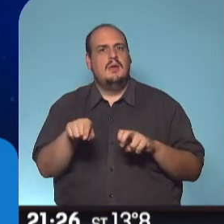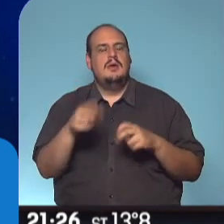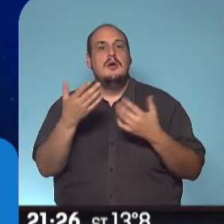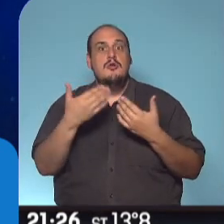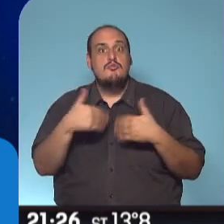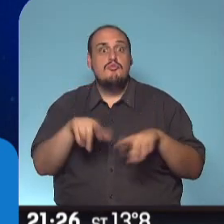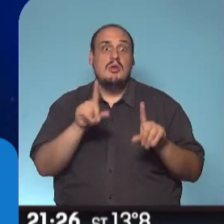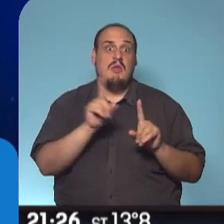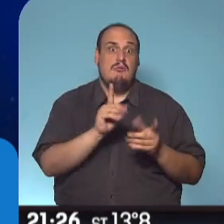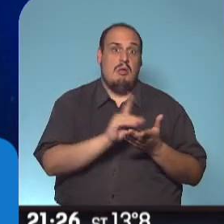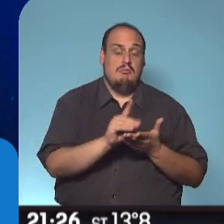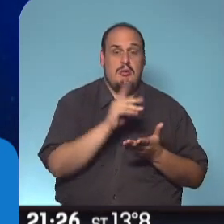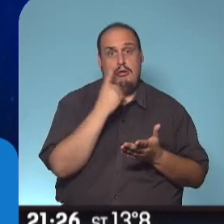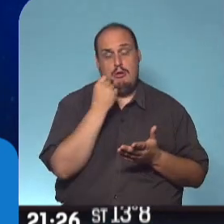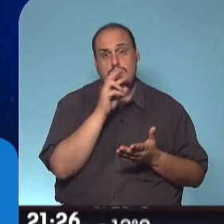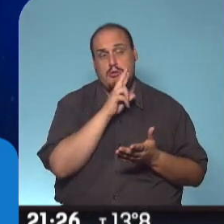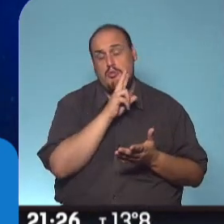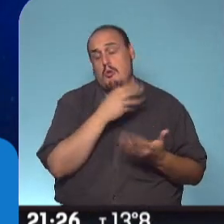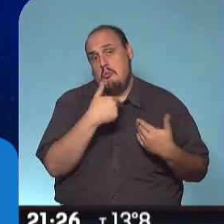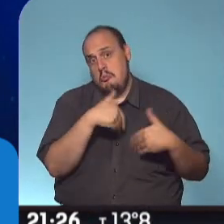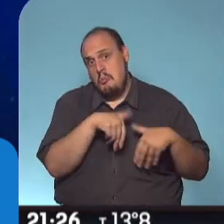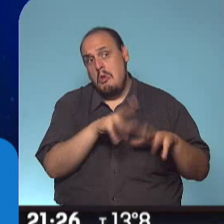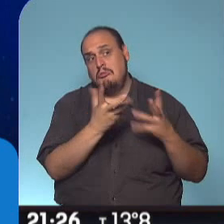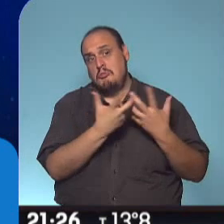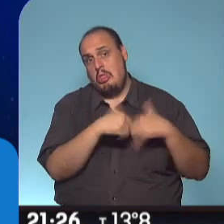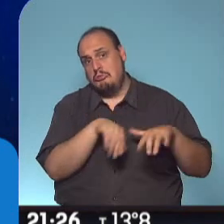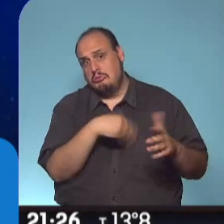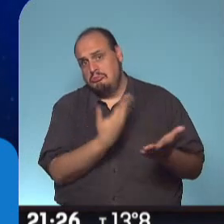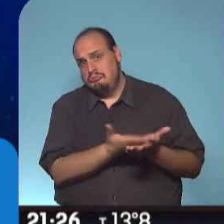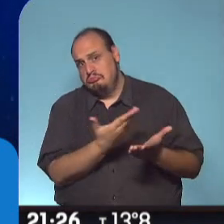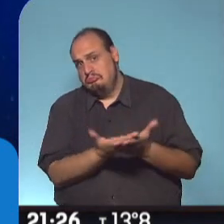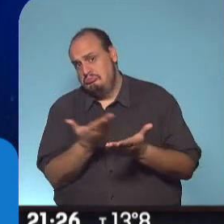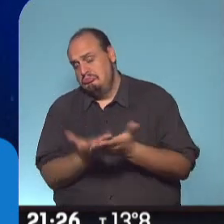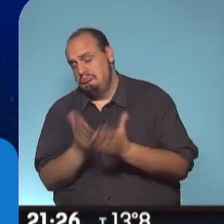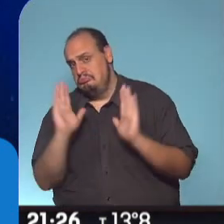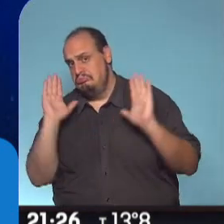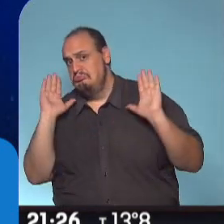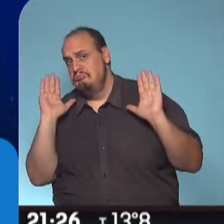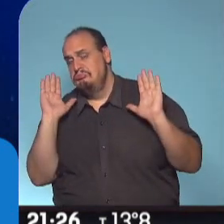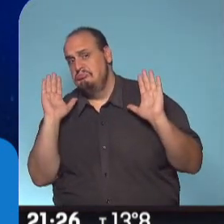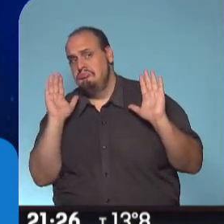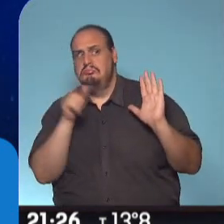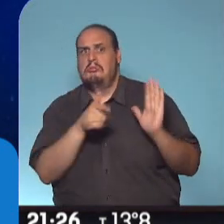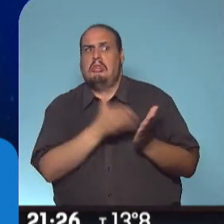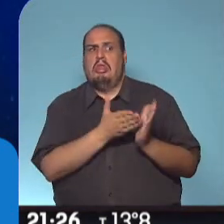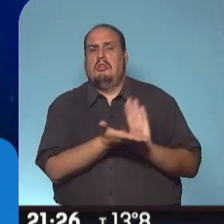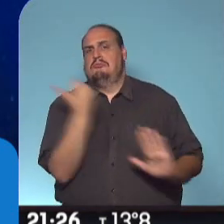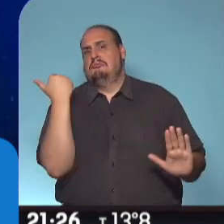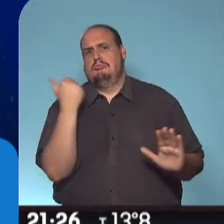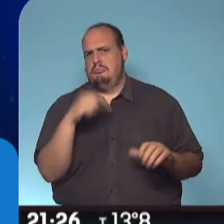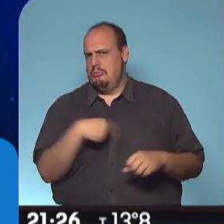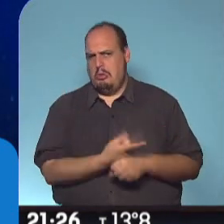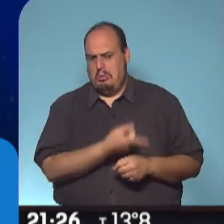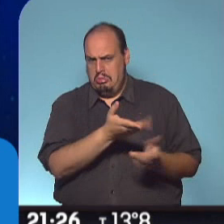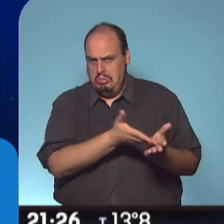haya diputados o diputadas que presentan proyectos. Claro. Pero nadie le puede quitar ese derecho. Pero